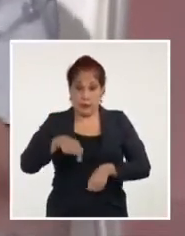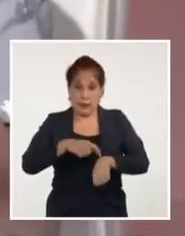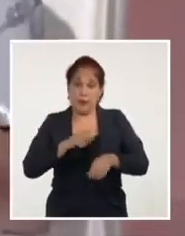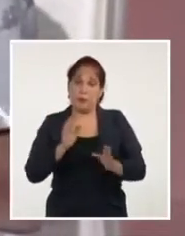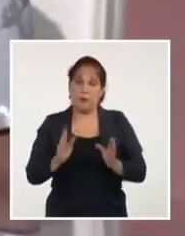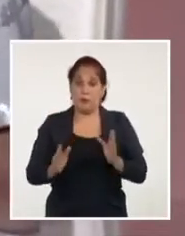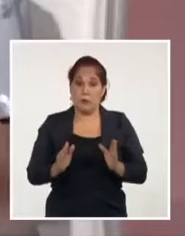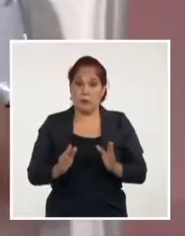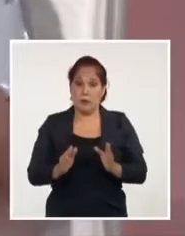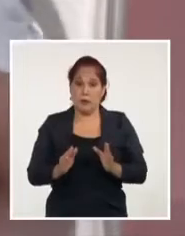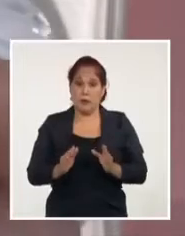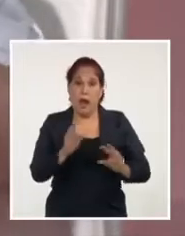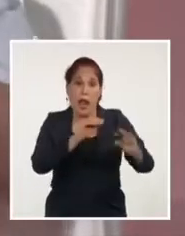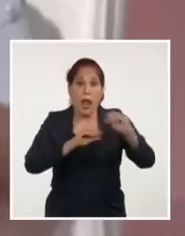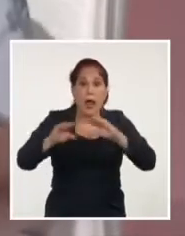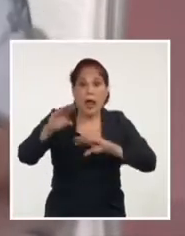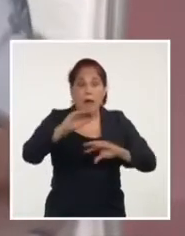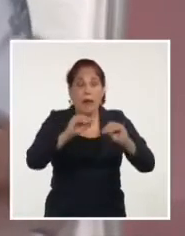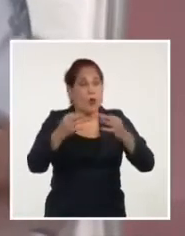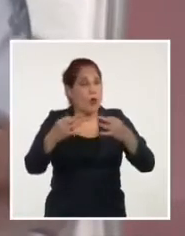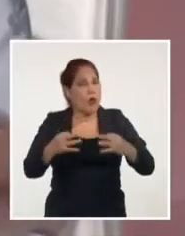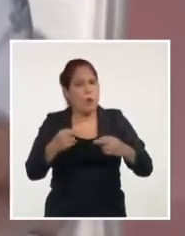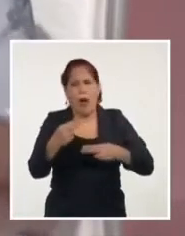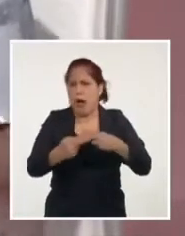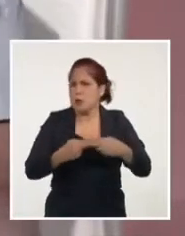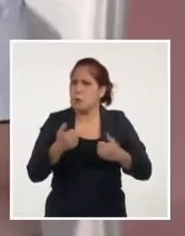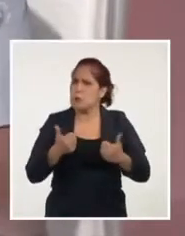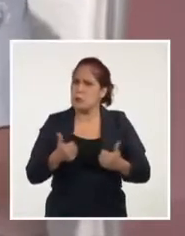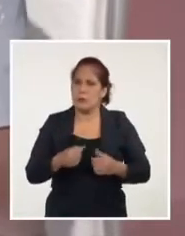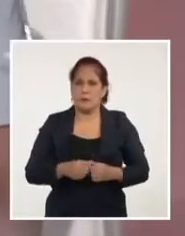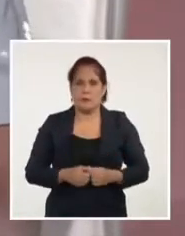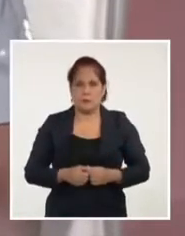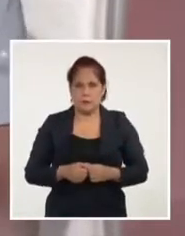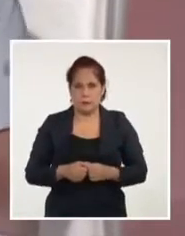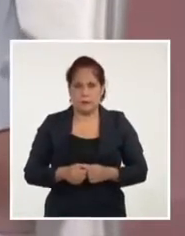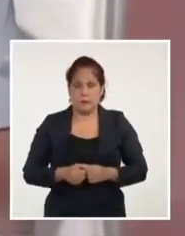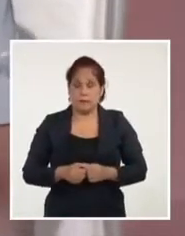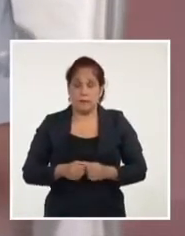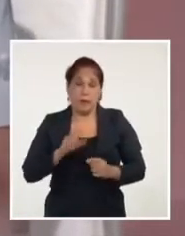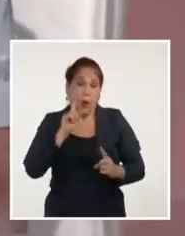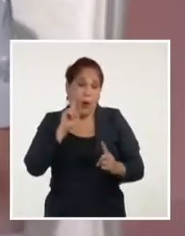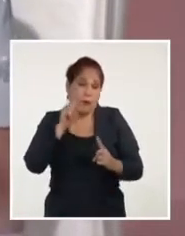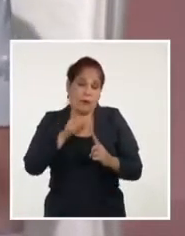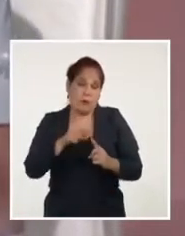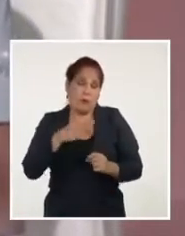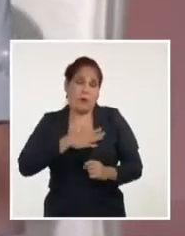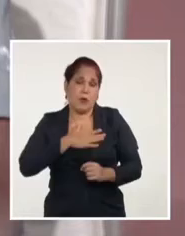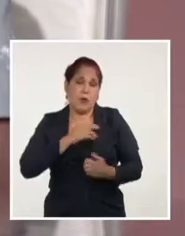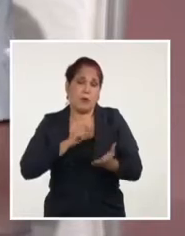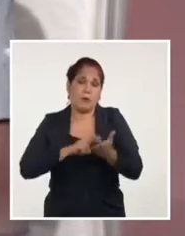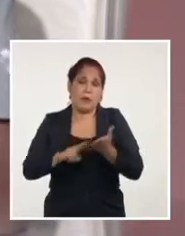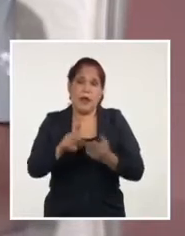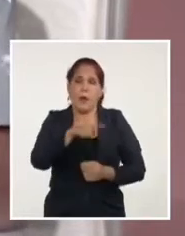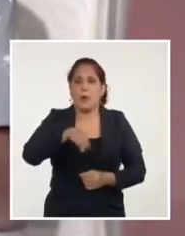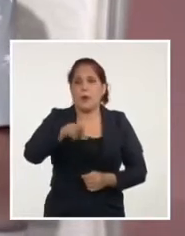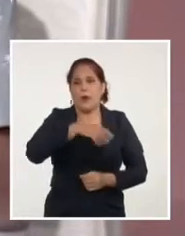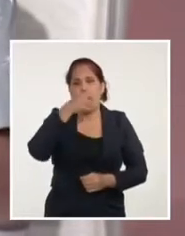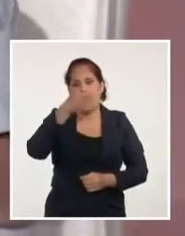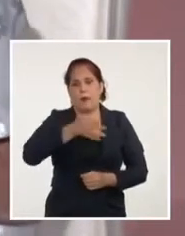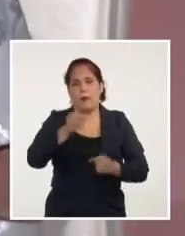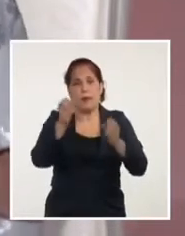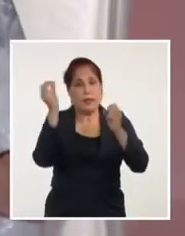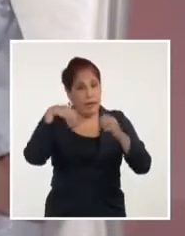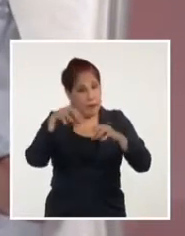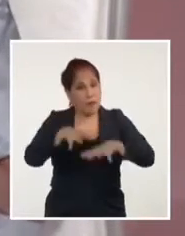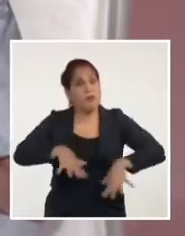Incluso comunicativamente, hacer las cosas que estamos haciendo. Ese es el mensaje, porque yo creo que a pesar de la situación hay